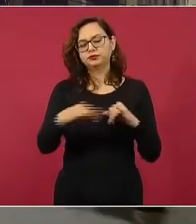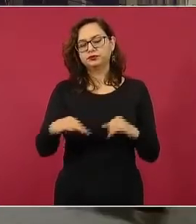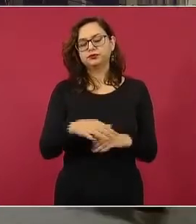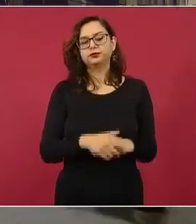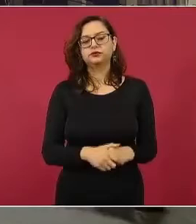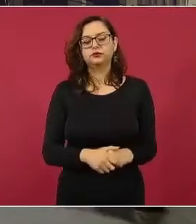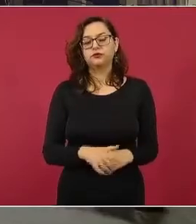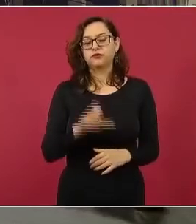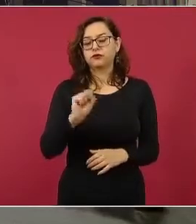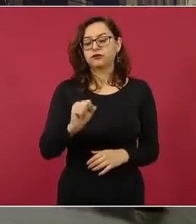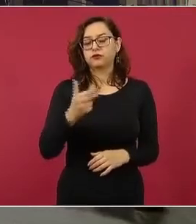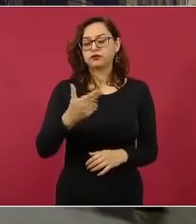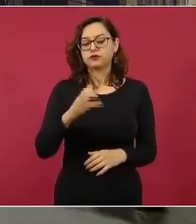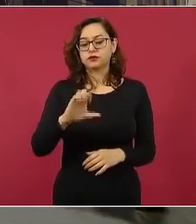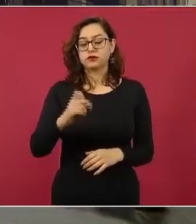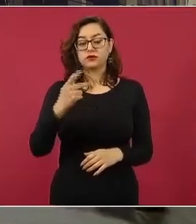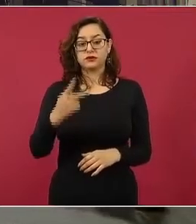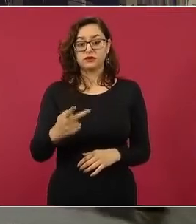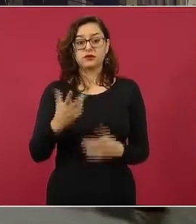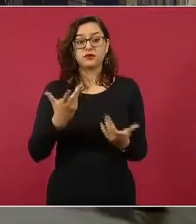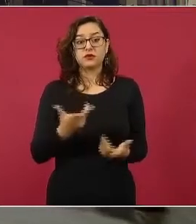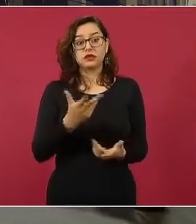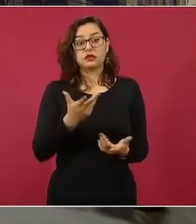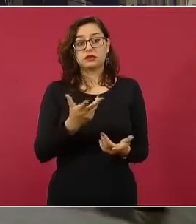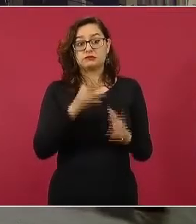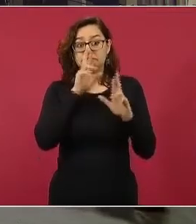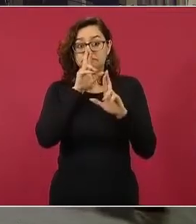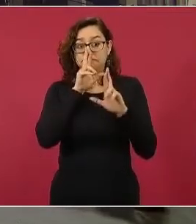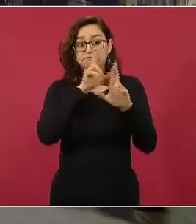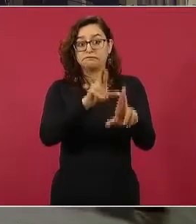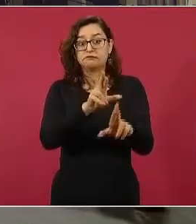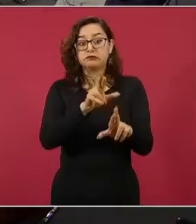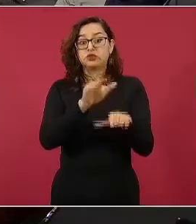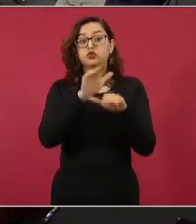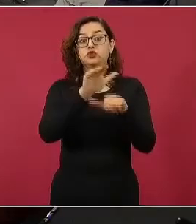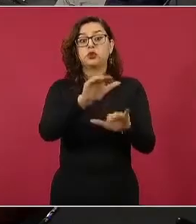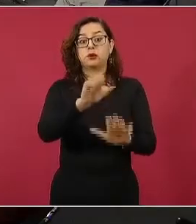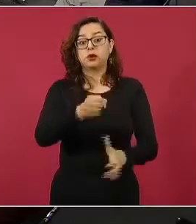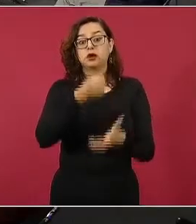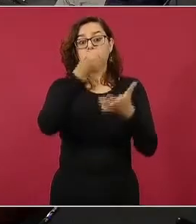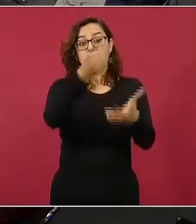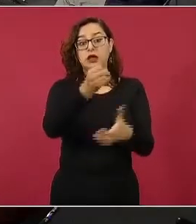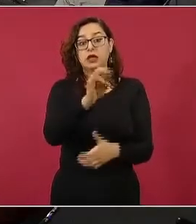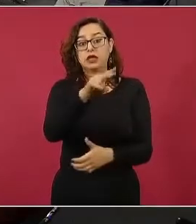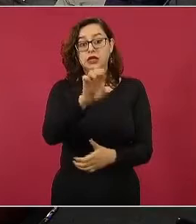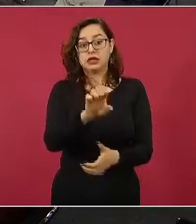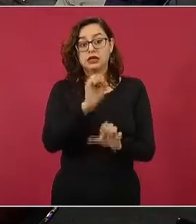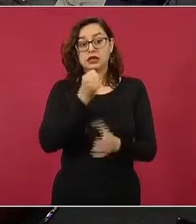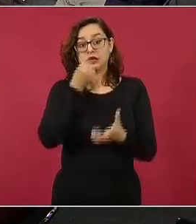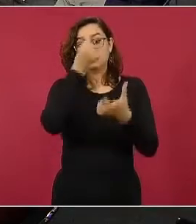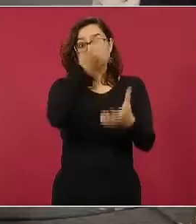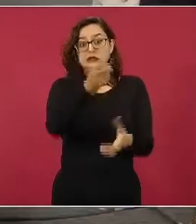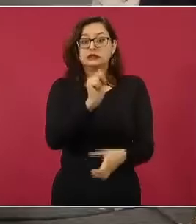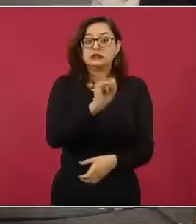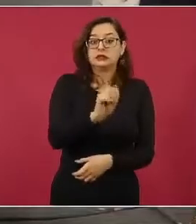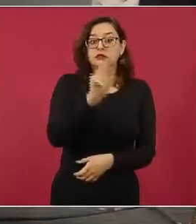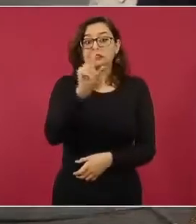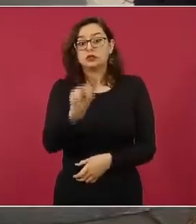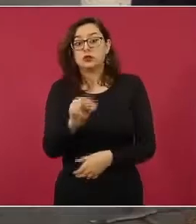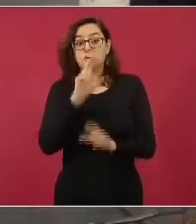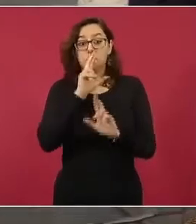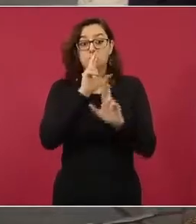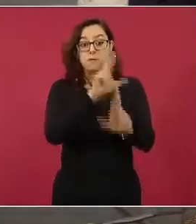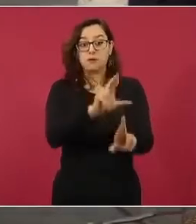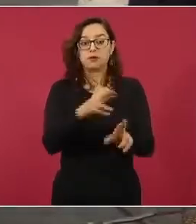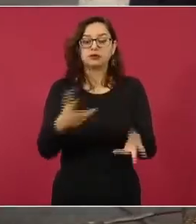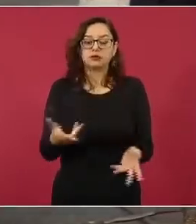no importa, ¿no?, que lo resuelvan, pero lo más importante es que el día 10 de abril a votar,